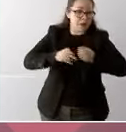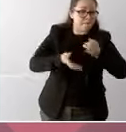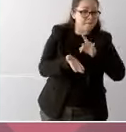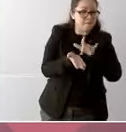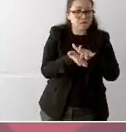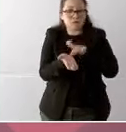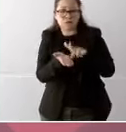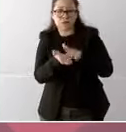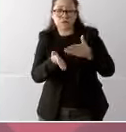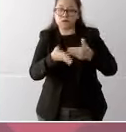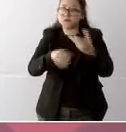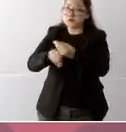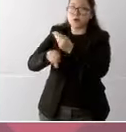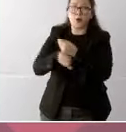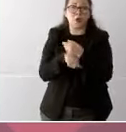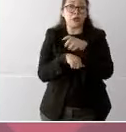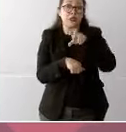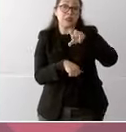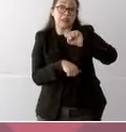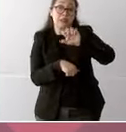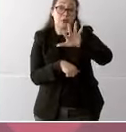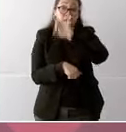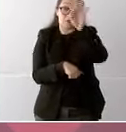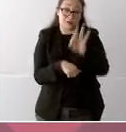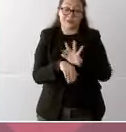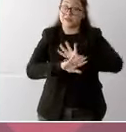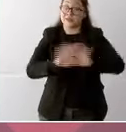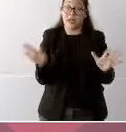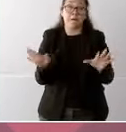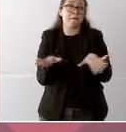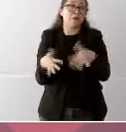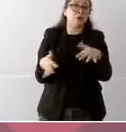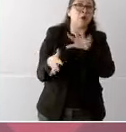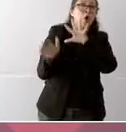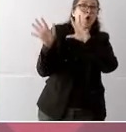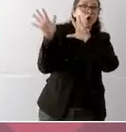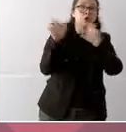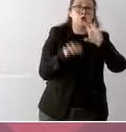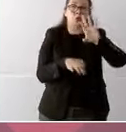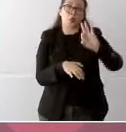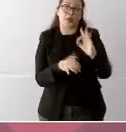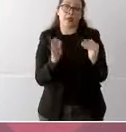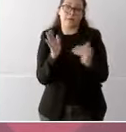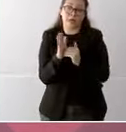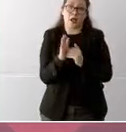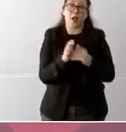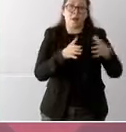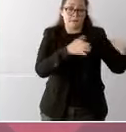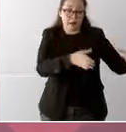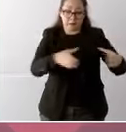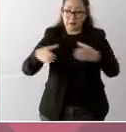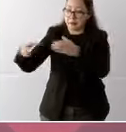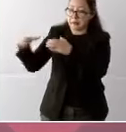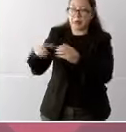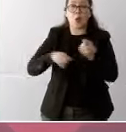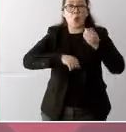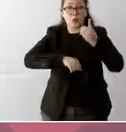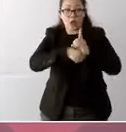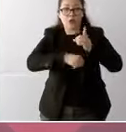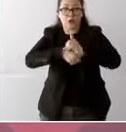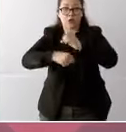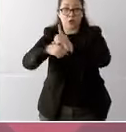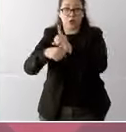procesando alrededor de 840 mil barriles diarios en las 6 refinerías,